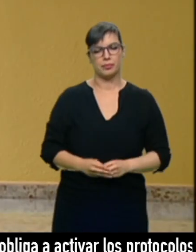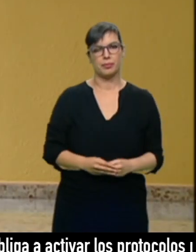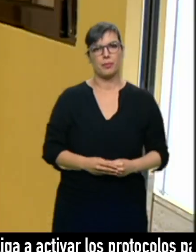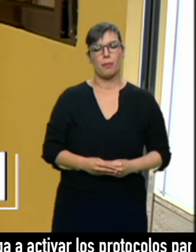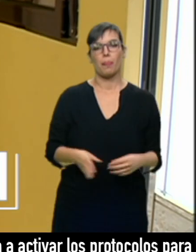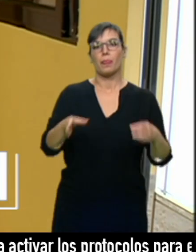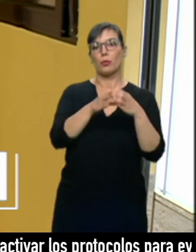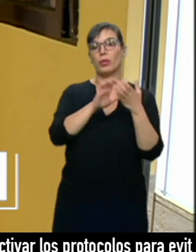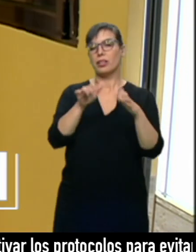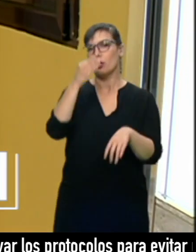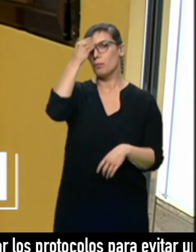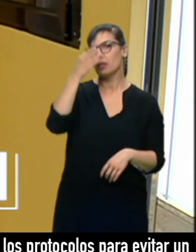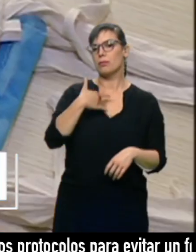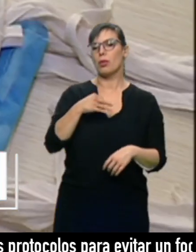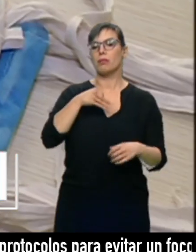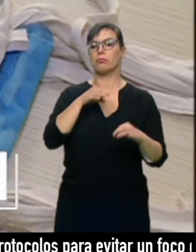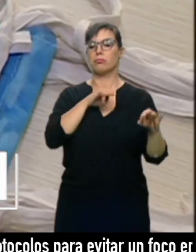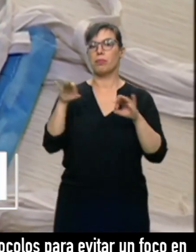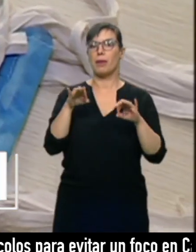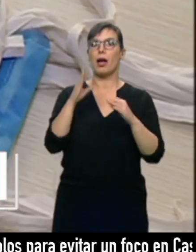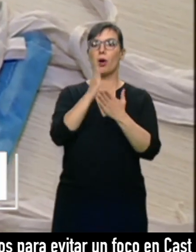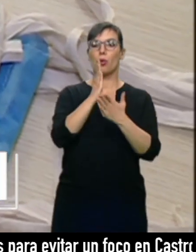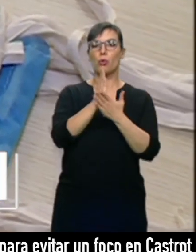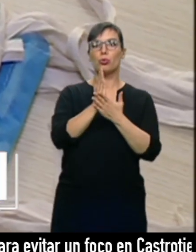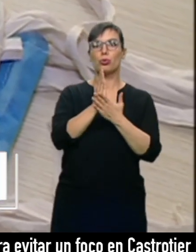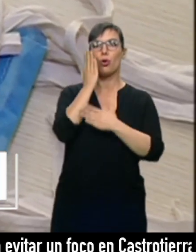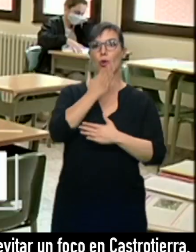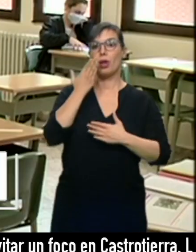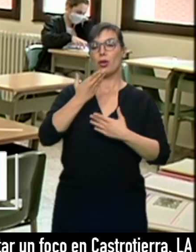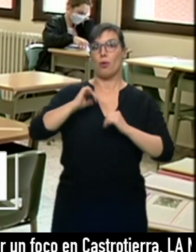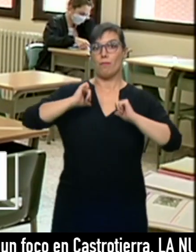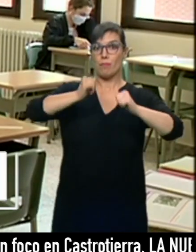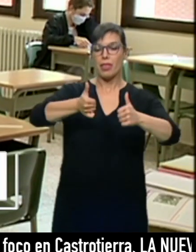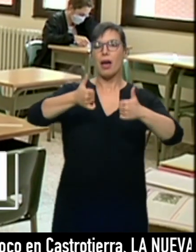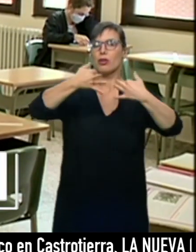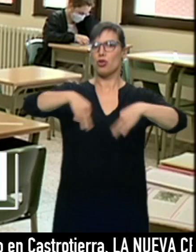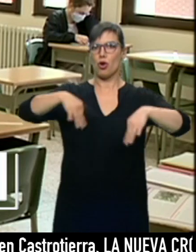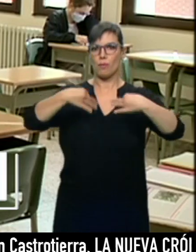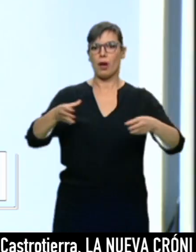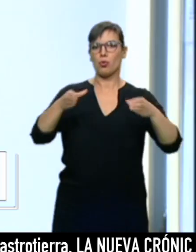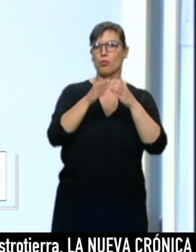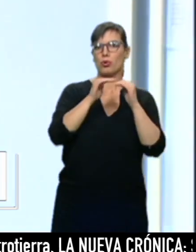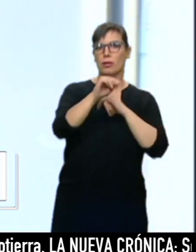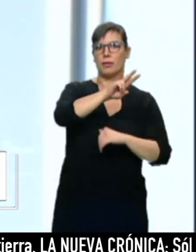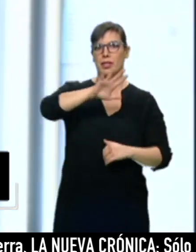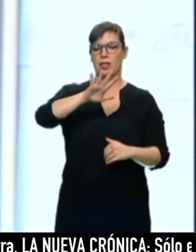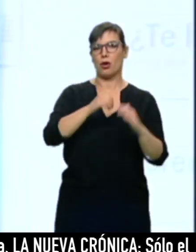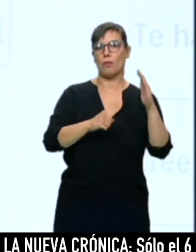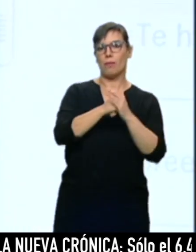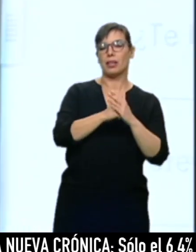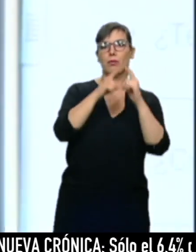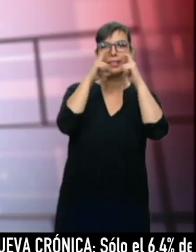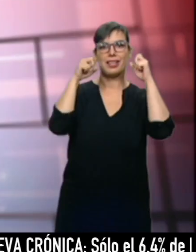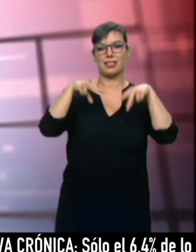La Junta contempla un inicio del curso escolar normalizado con grupos estables de hasta 25 alumnos sin mascarilla hasta los 6 años.